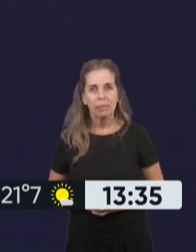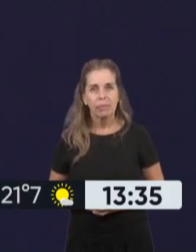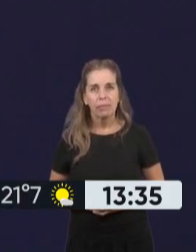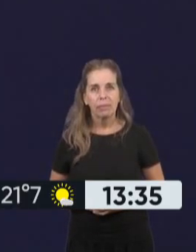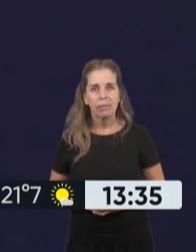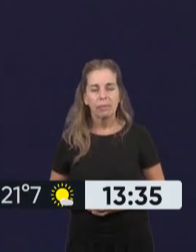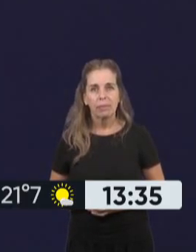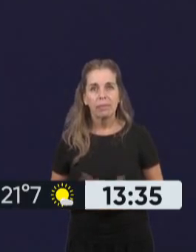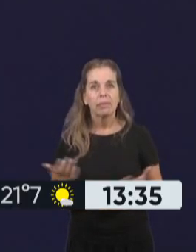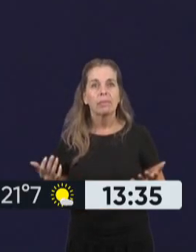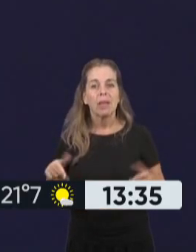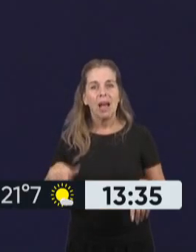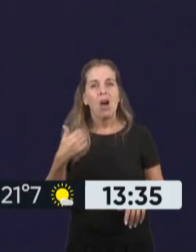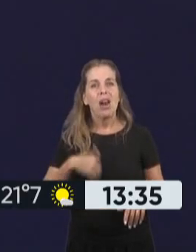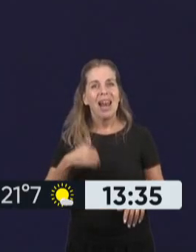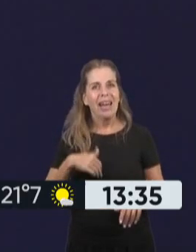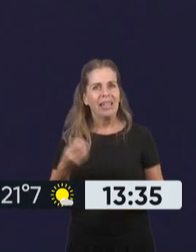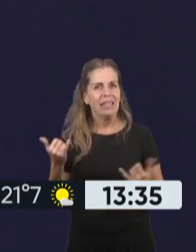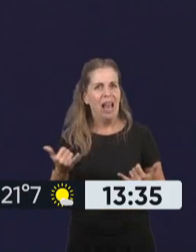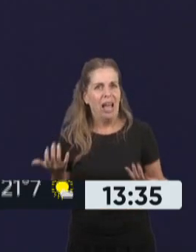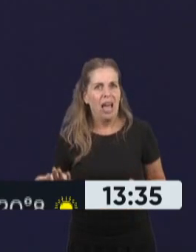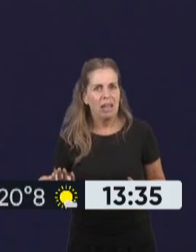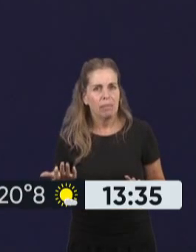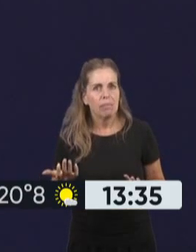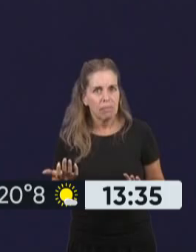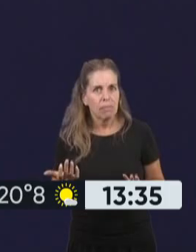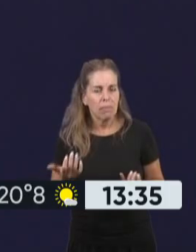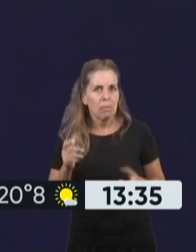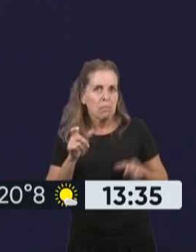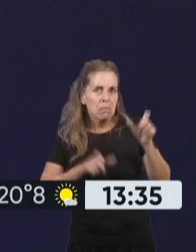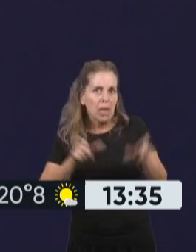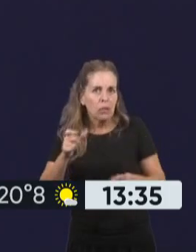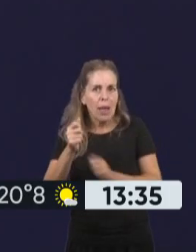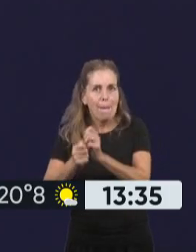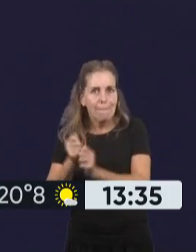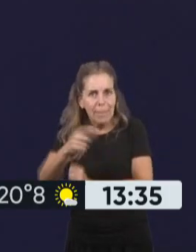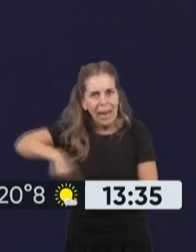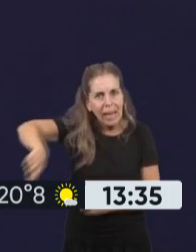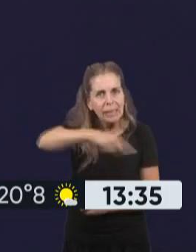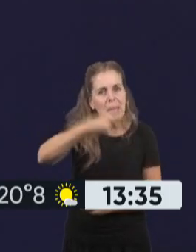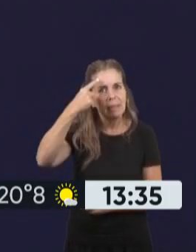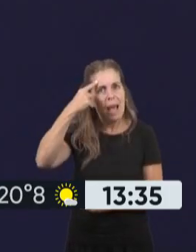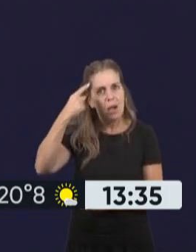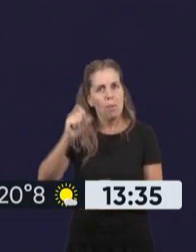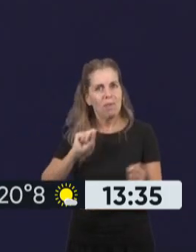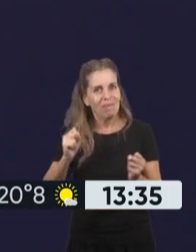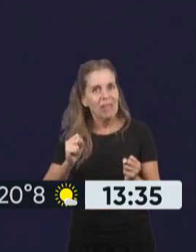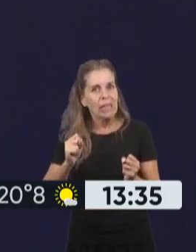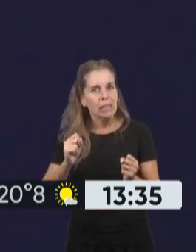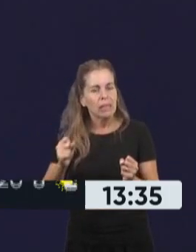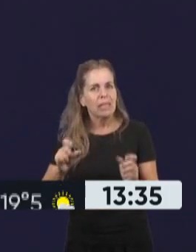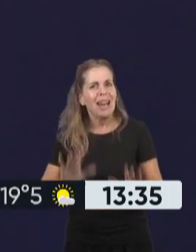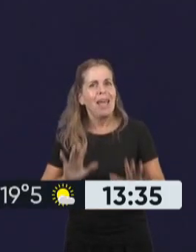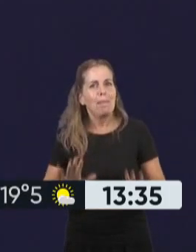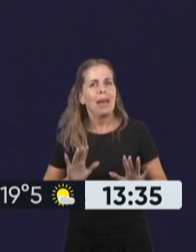lo que se ve en la Argentina es la gran expectativa que hay en la Argentina que estamos transitando y en la Argentina